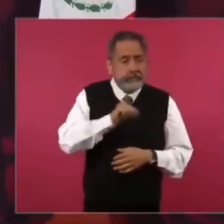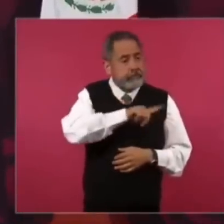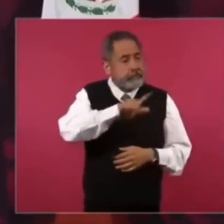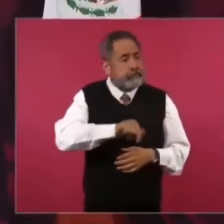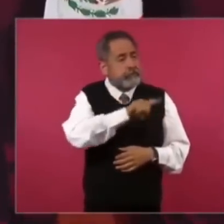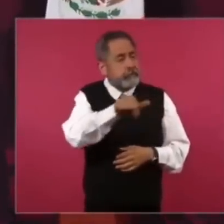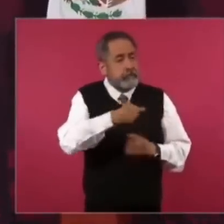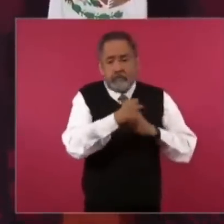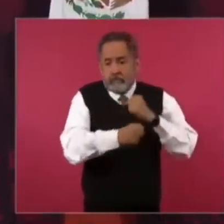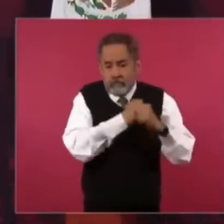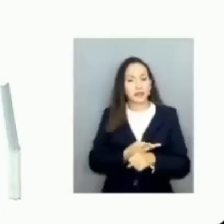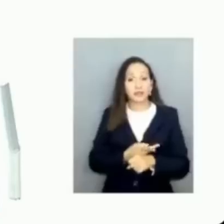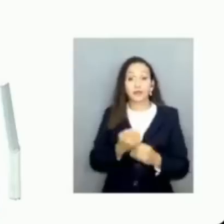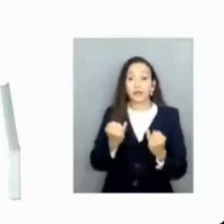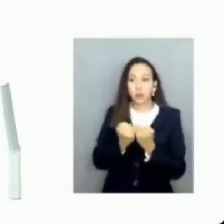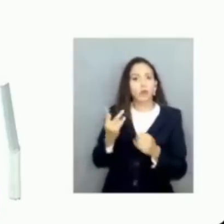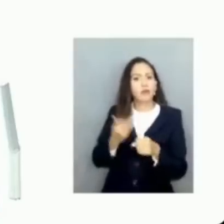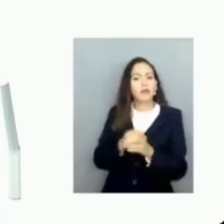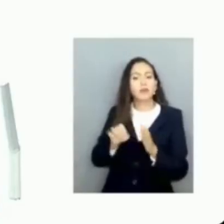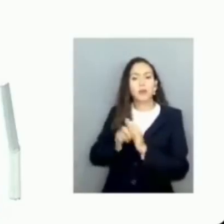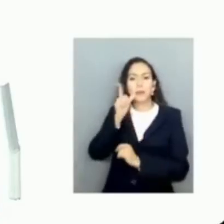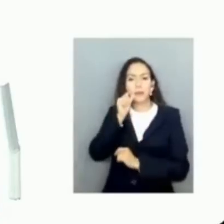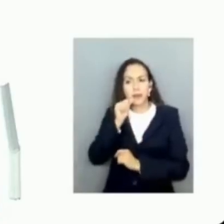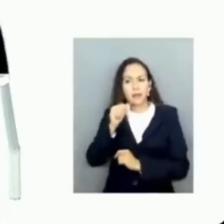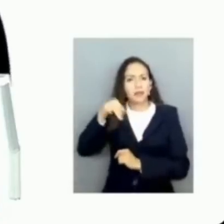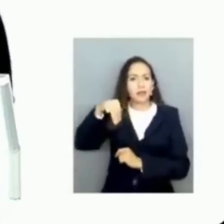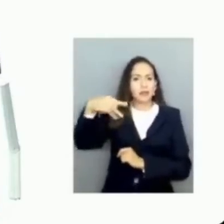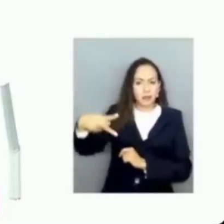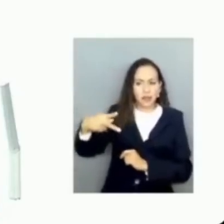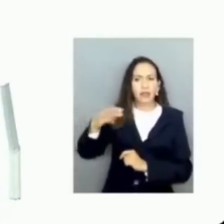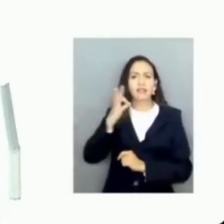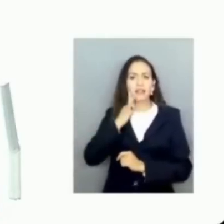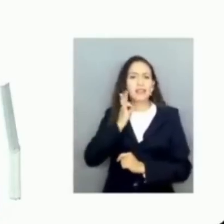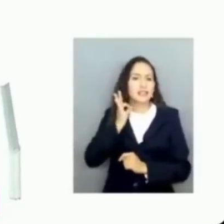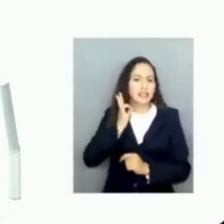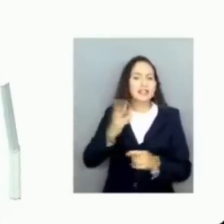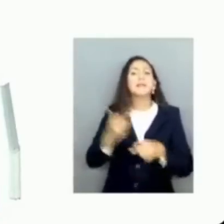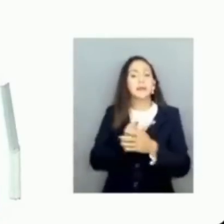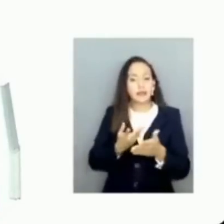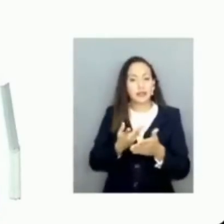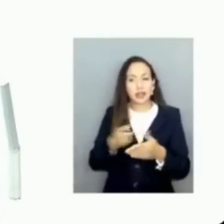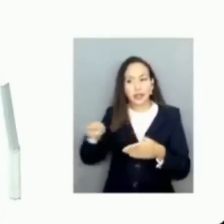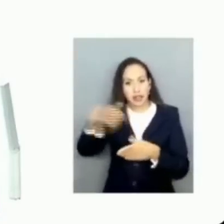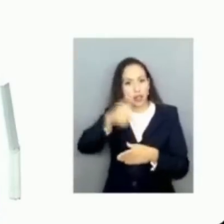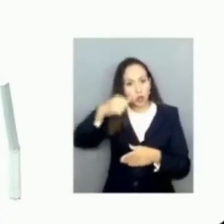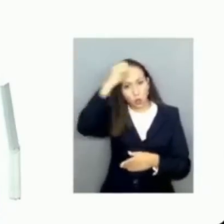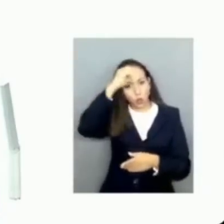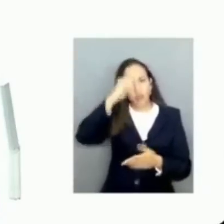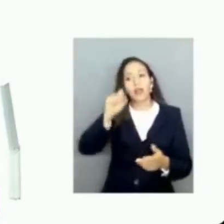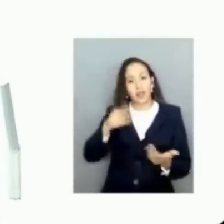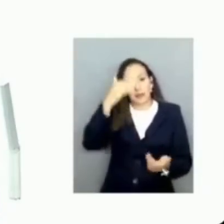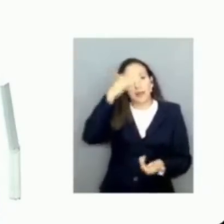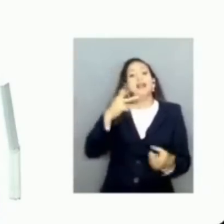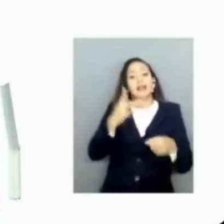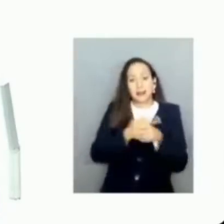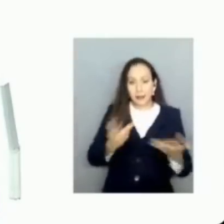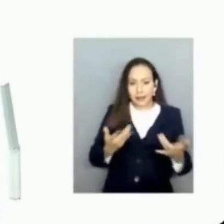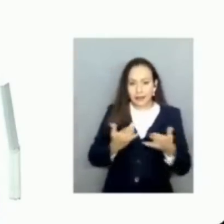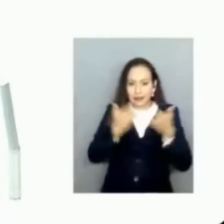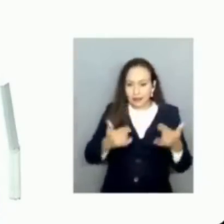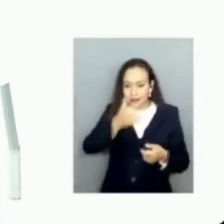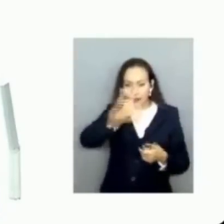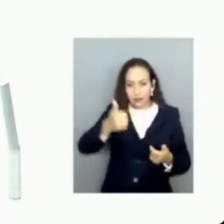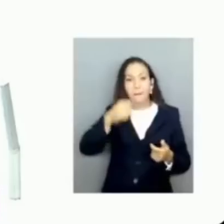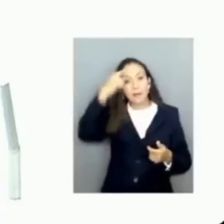desde hace años? Pues parece que la señora Norma Piña, presidenta del Poder Judicial, se le